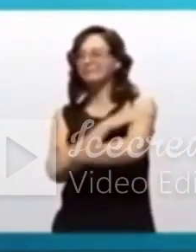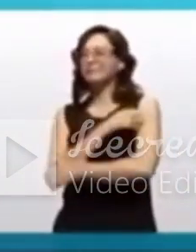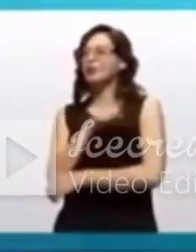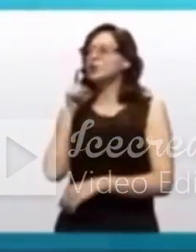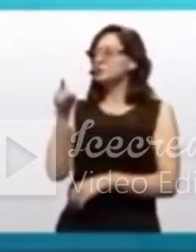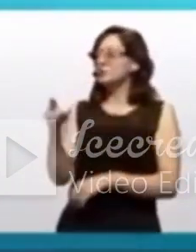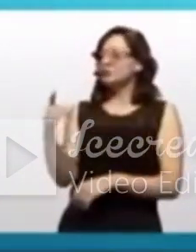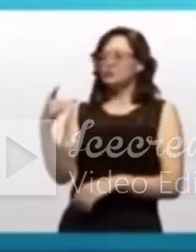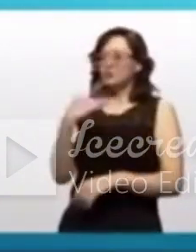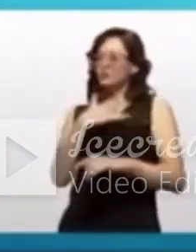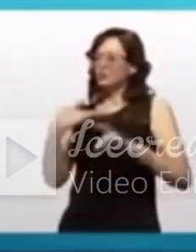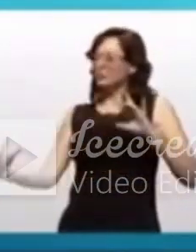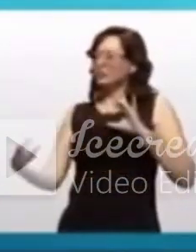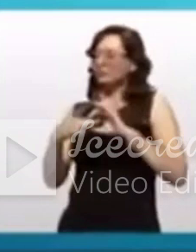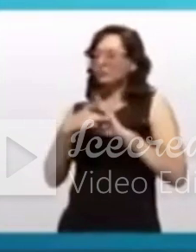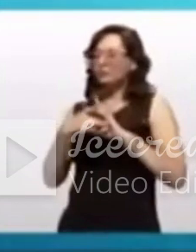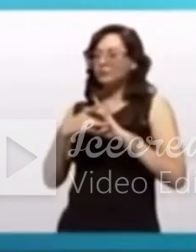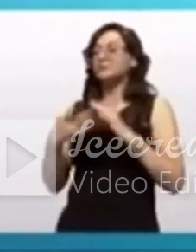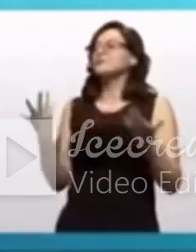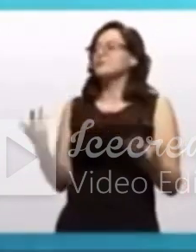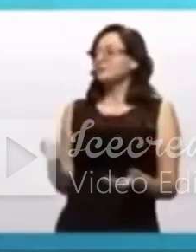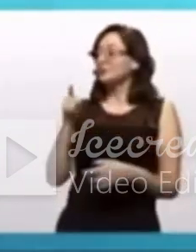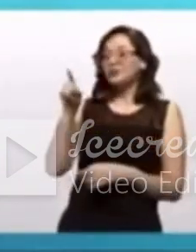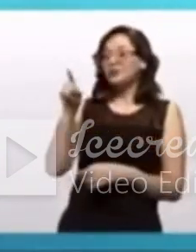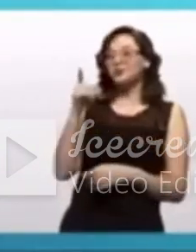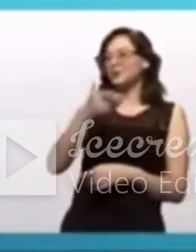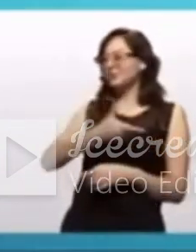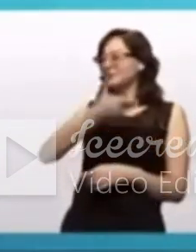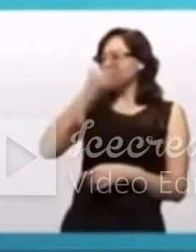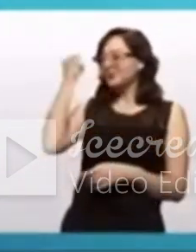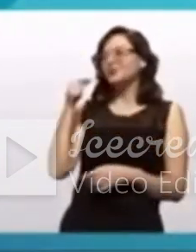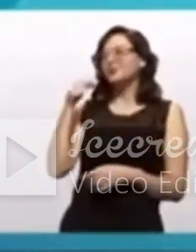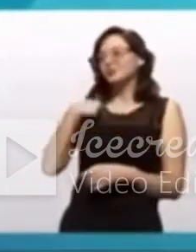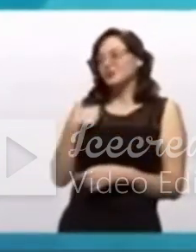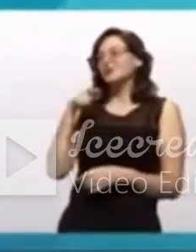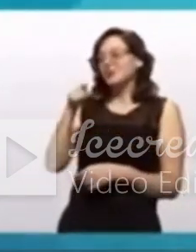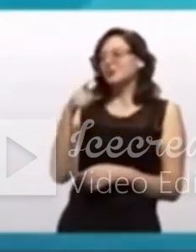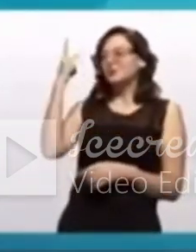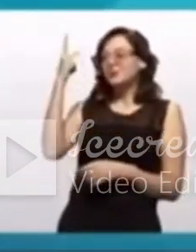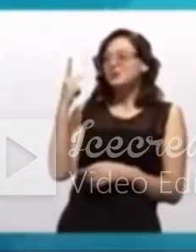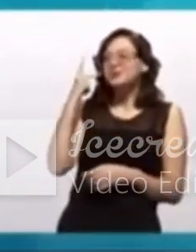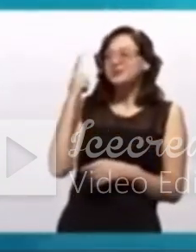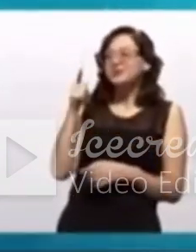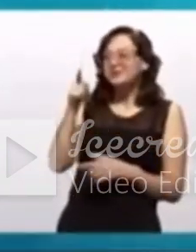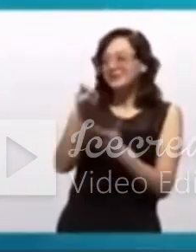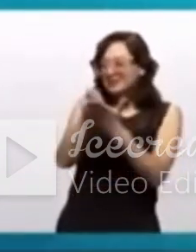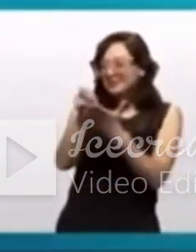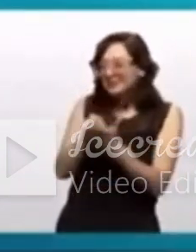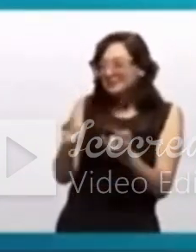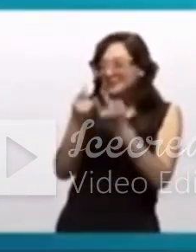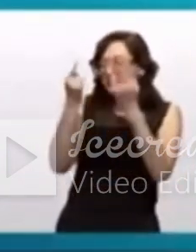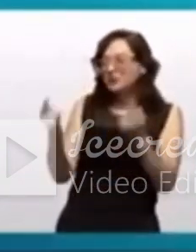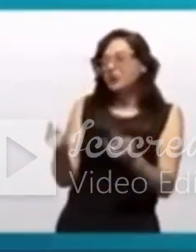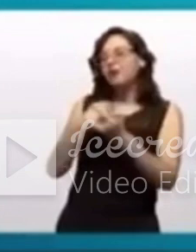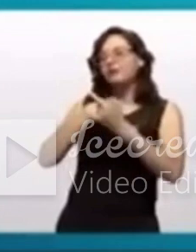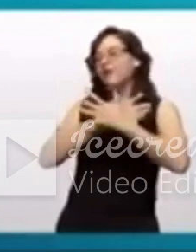hondo de mi corazón, criatura, porque no sabes hasta cuánto amo a Saint-Exupéry como amo al principito.